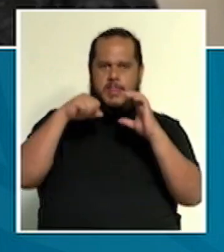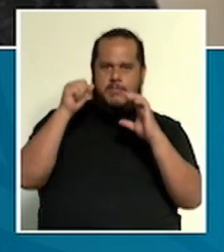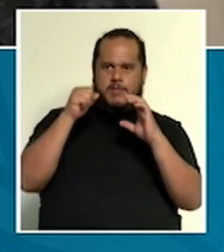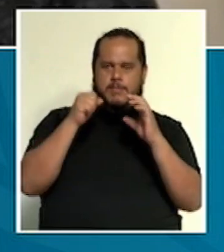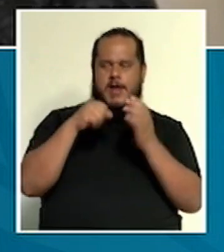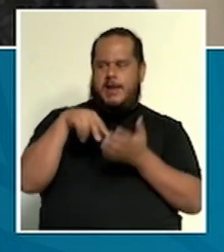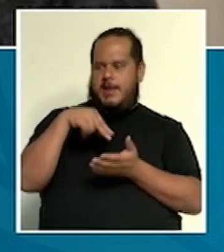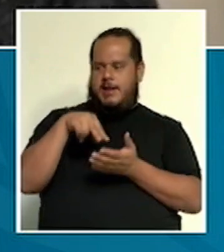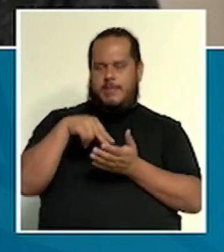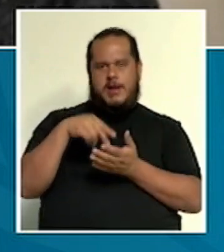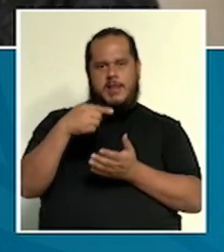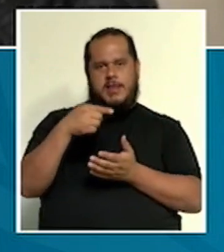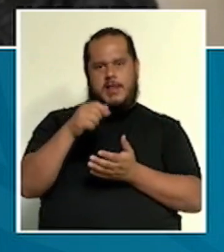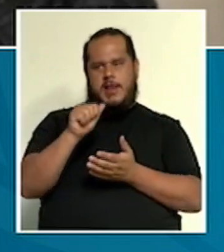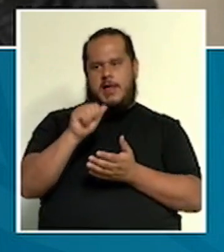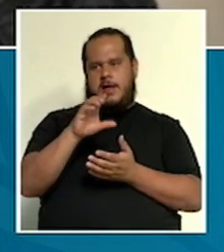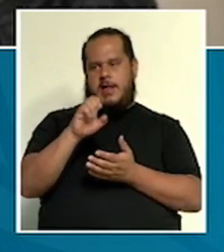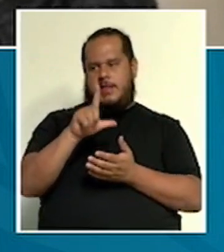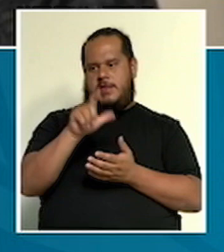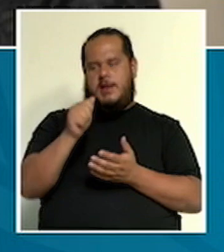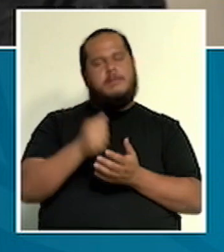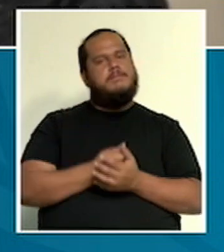El baile de la gacela?